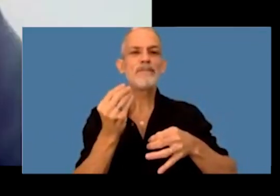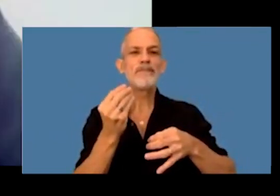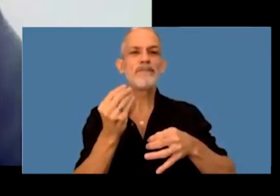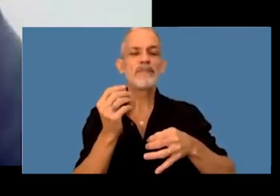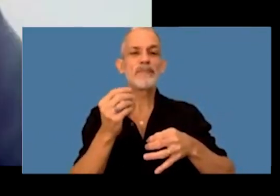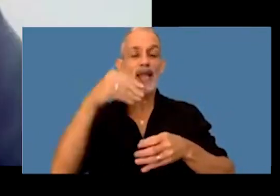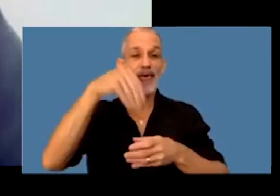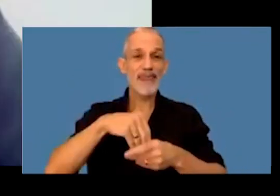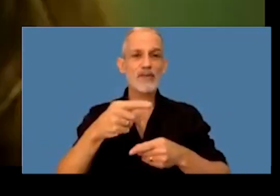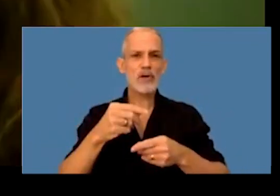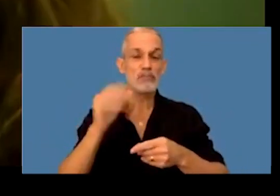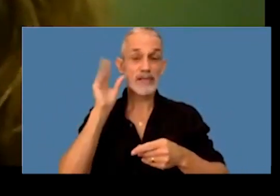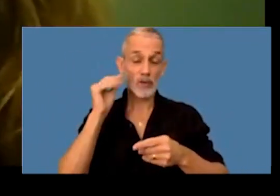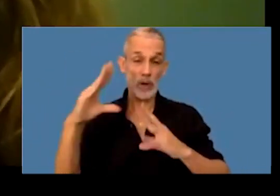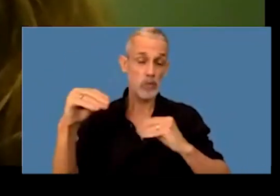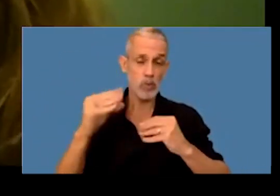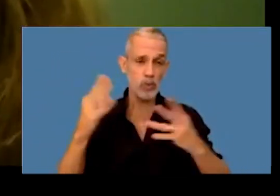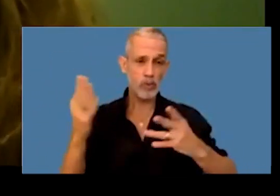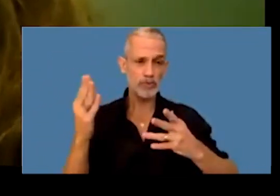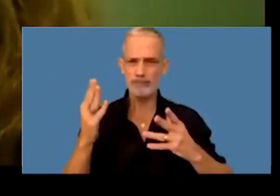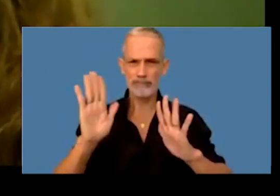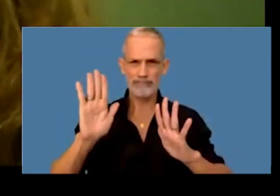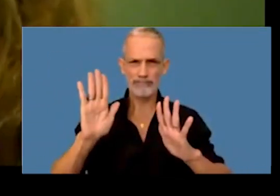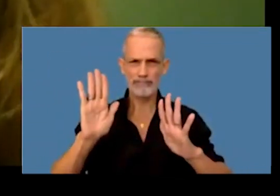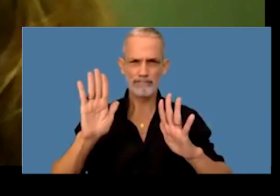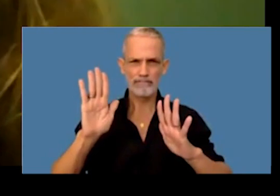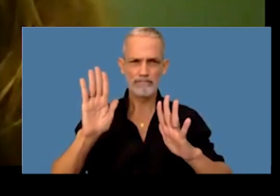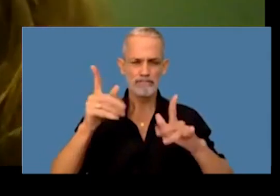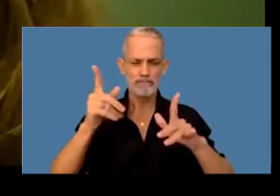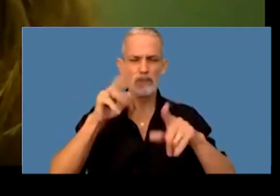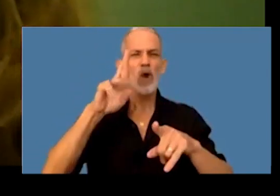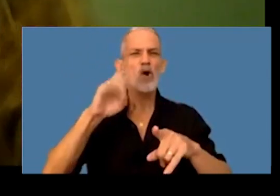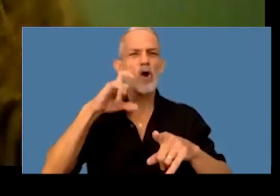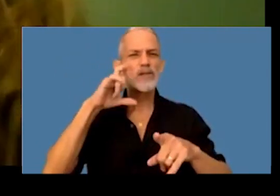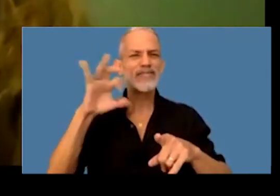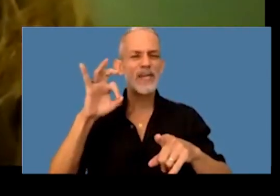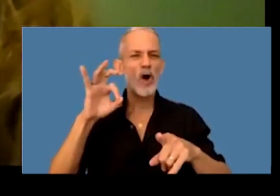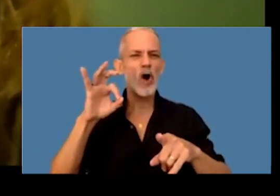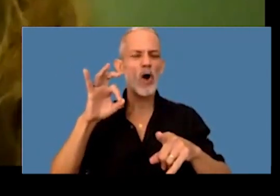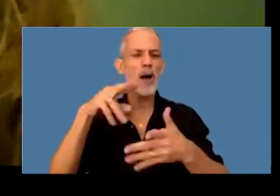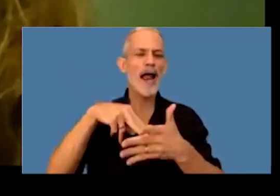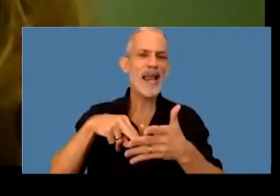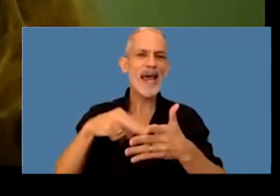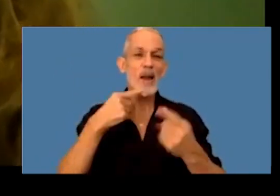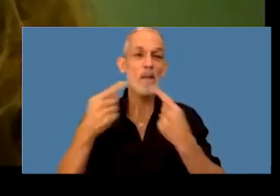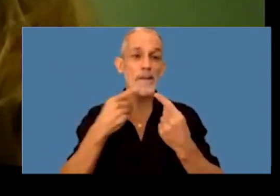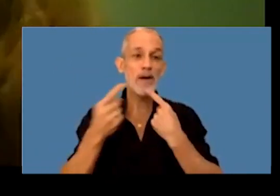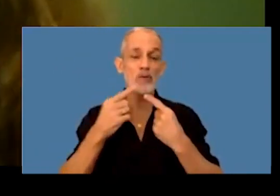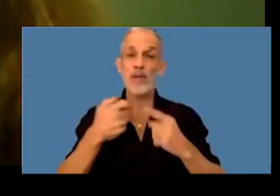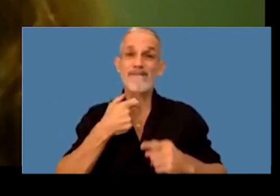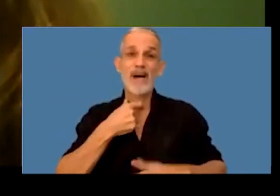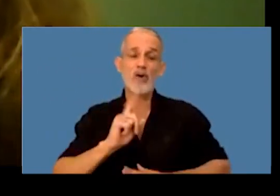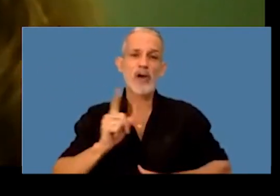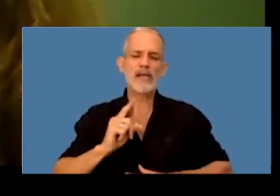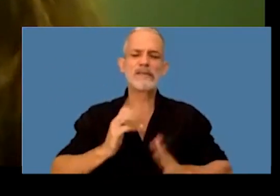¿Te escuchas? Sí. A ver, Rocío, por favor, si podés leer alguna de las preguntas, porque si no, no quiero fallar tampoco a los que vienen